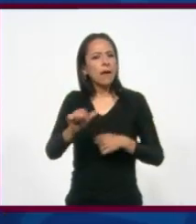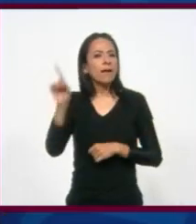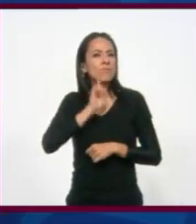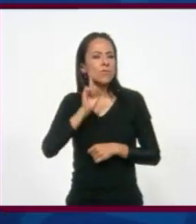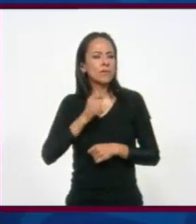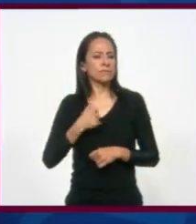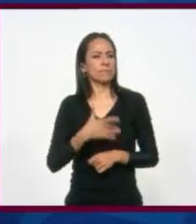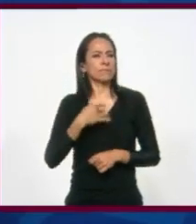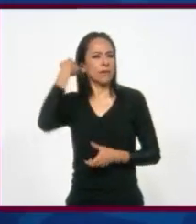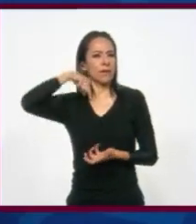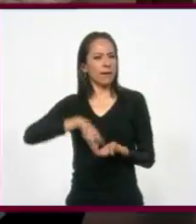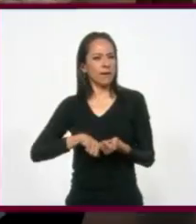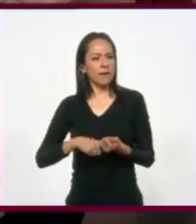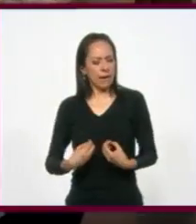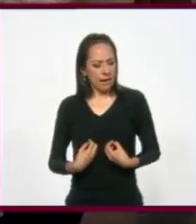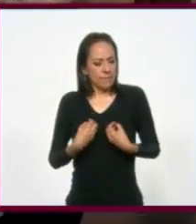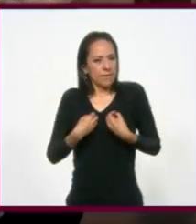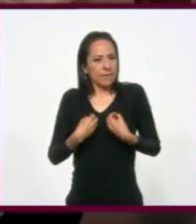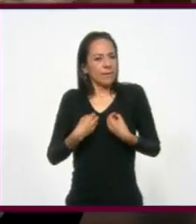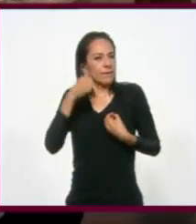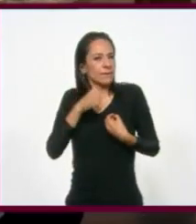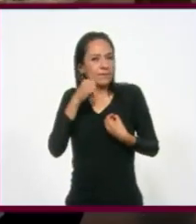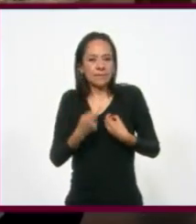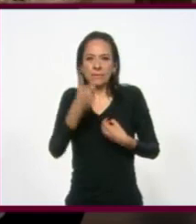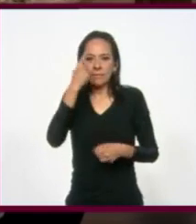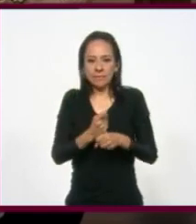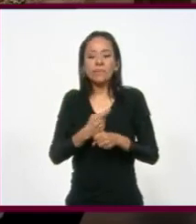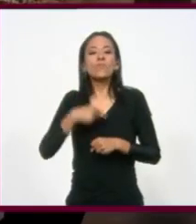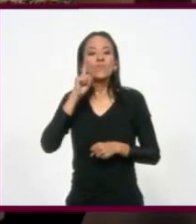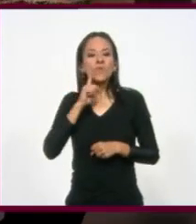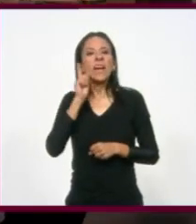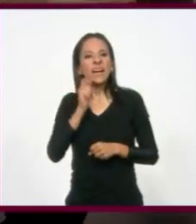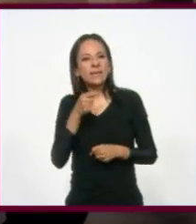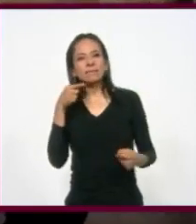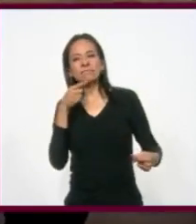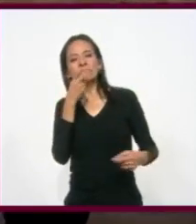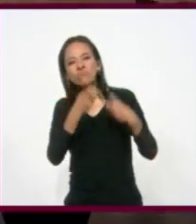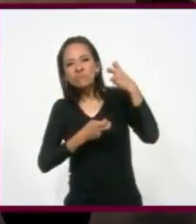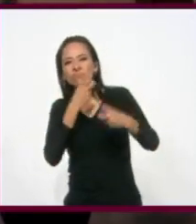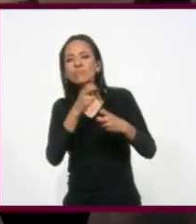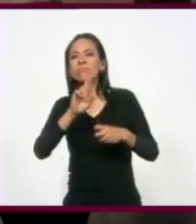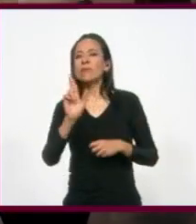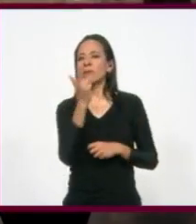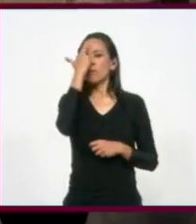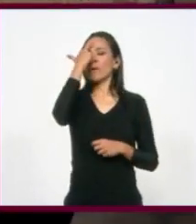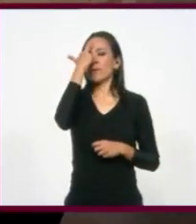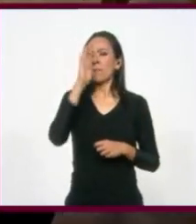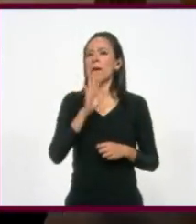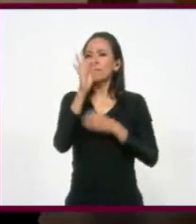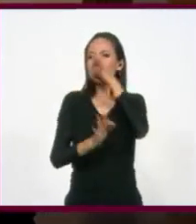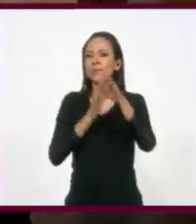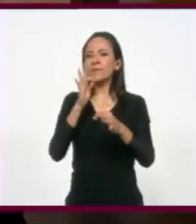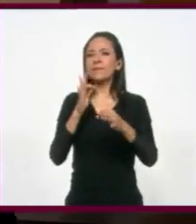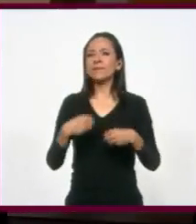vida pasa por la mano de las mujeres. Son tres primas que entre crítica y recuerdo se narran como si fuera noticia la vida de sus tías que